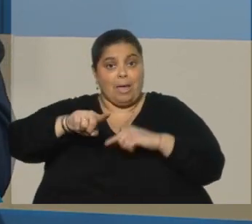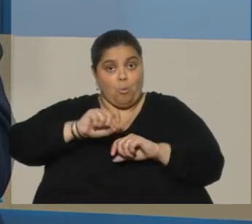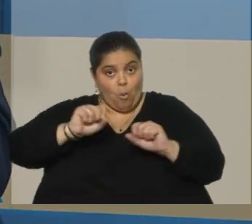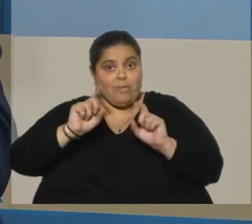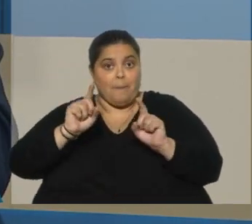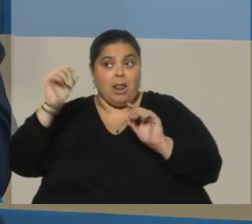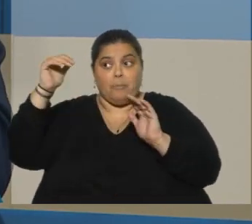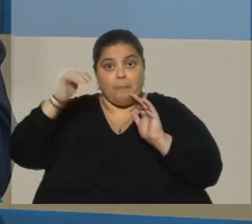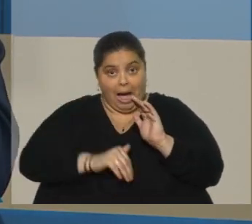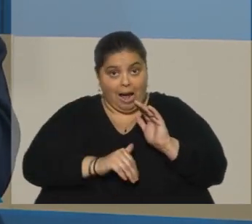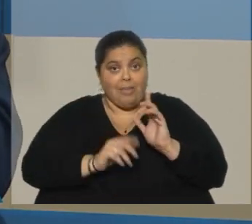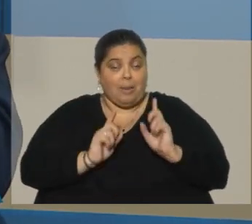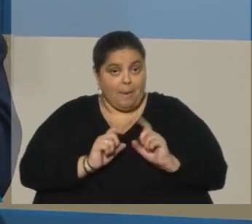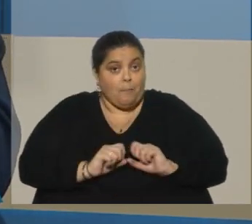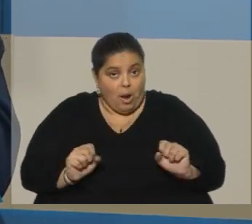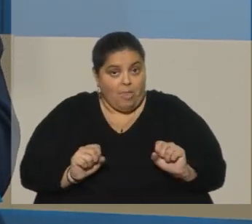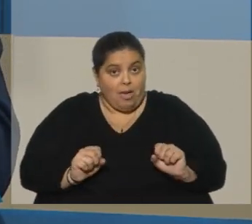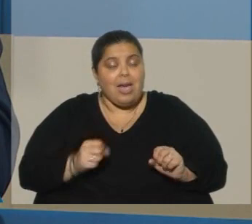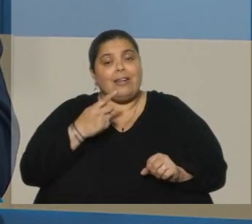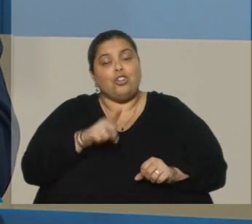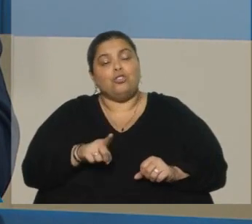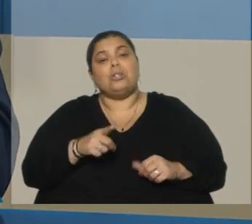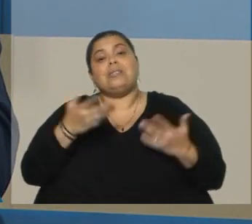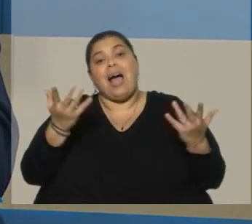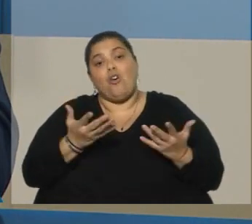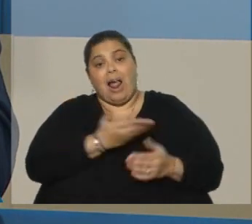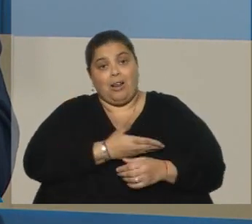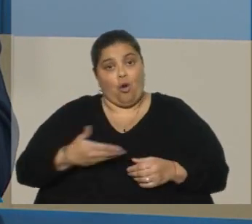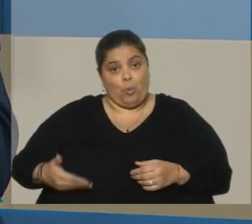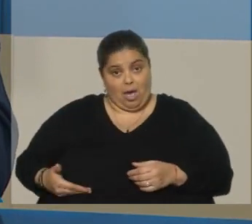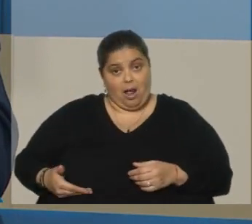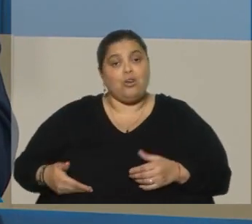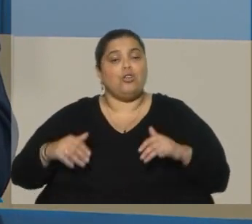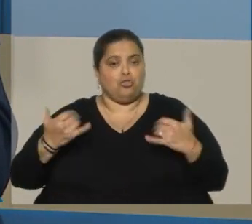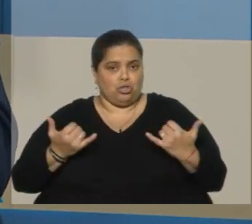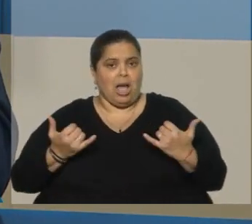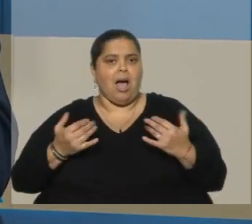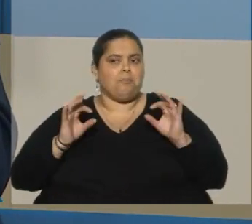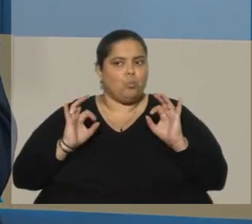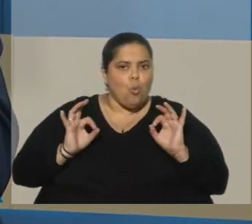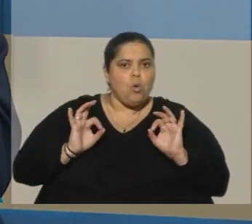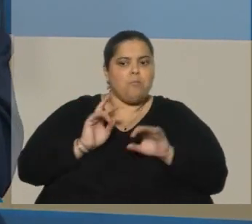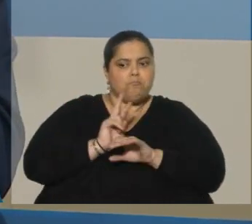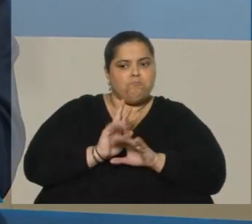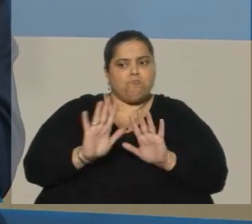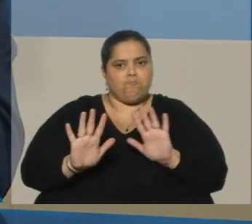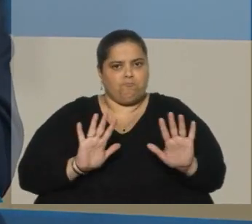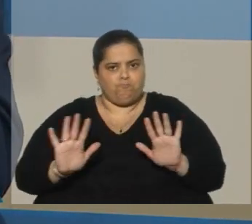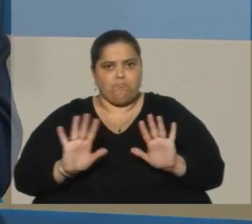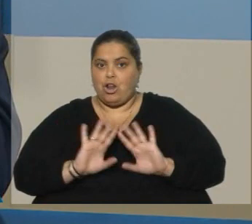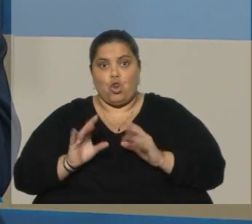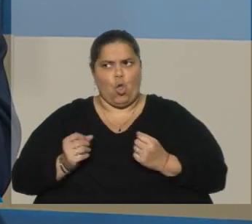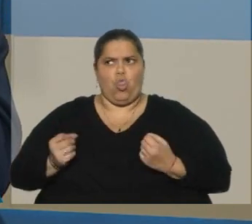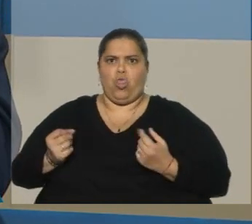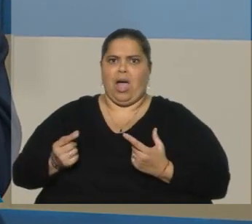baja permanente. Y así como el gobierno ha sido muy prudente, muy cauto en no trasladar la